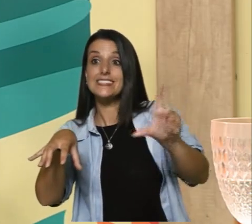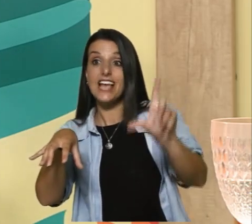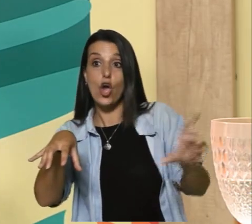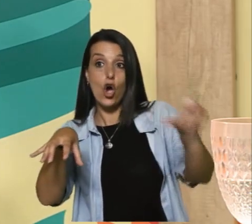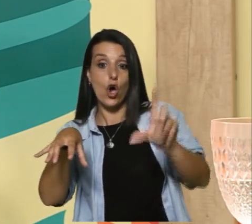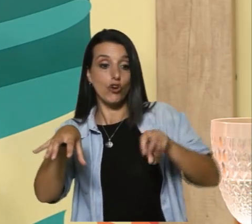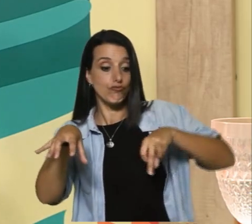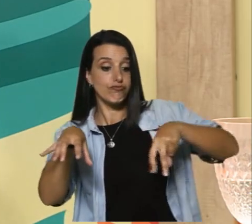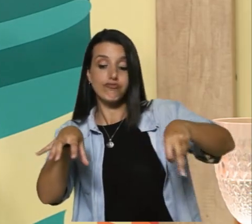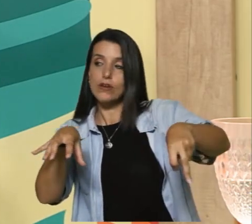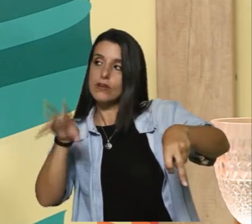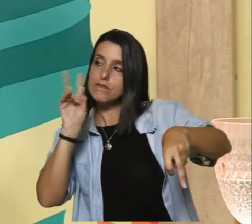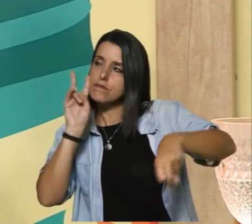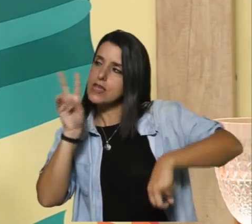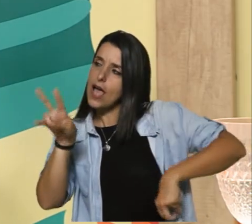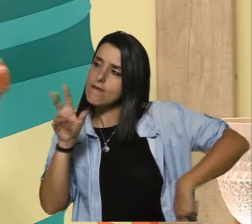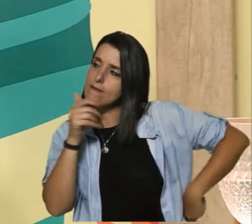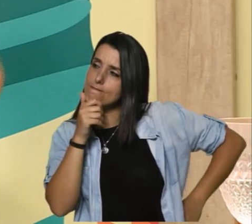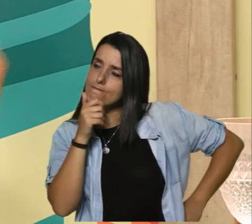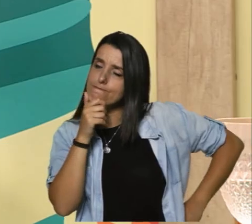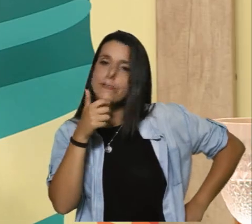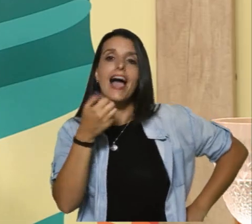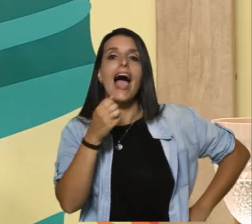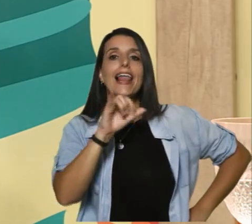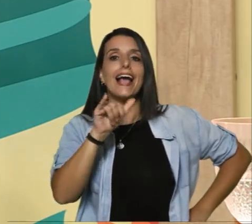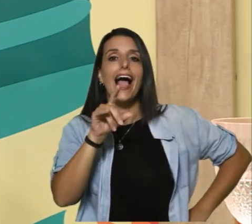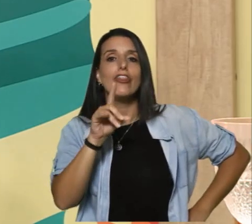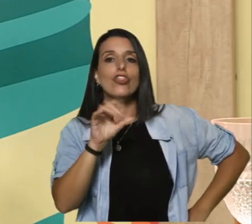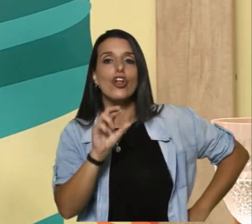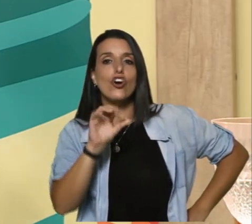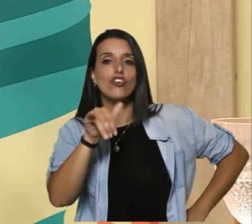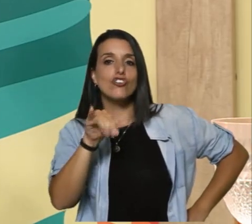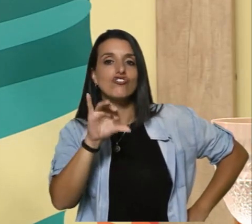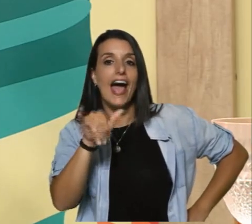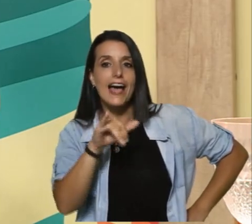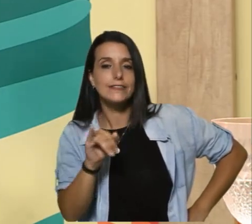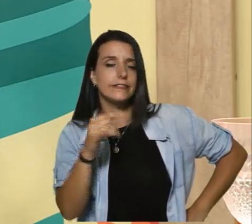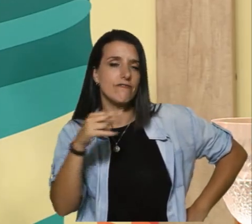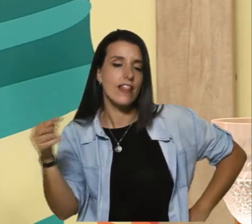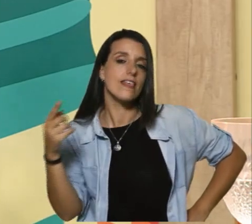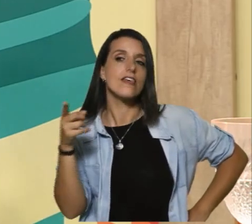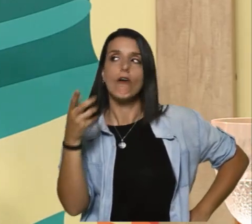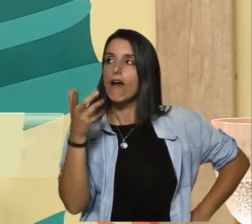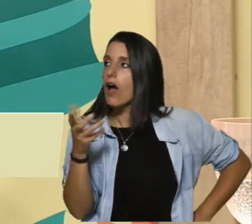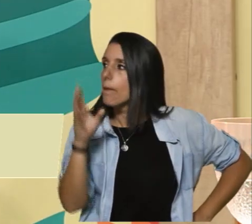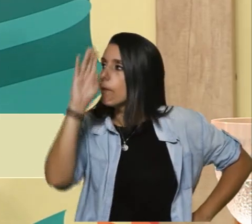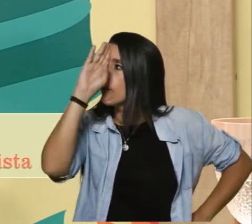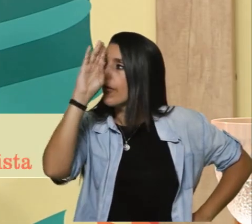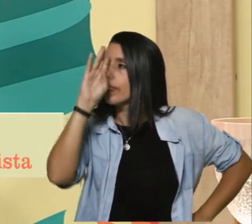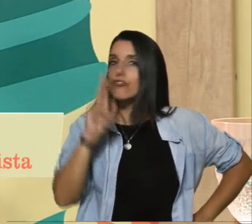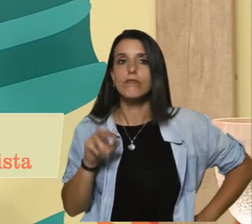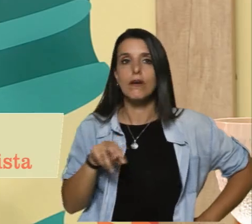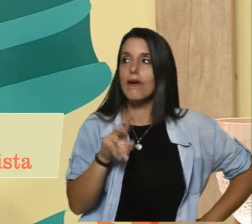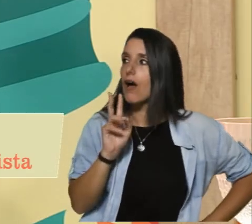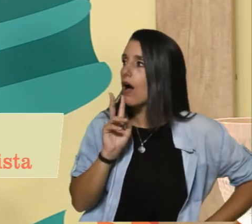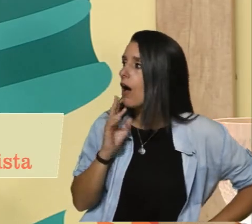temas más conocidos, como más popero, como Alejandro Sanz, Estopa en su momento, y quería aprender eso. Y a mí nunca